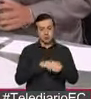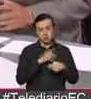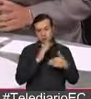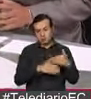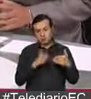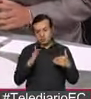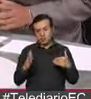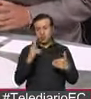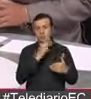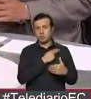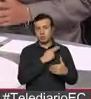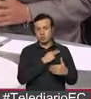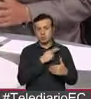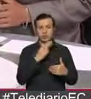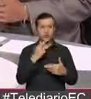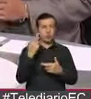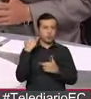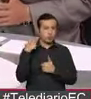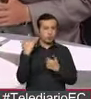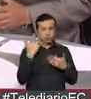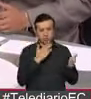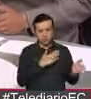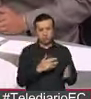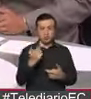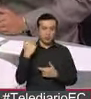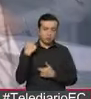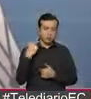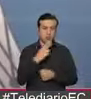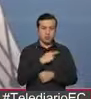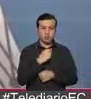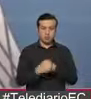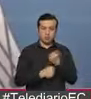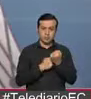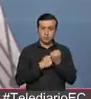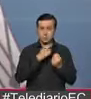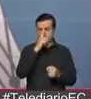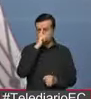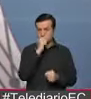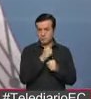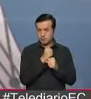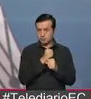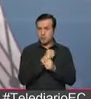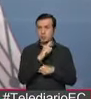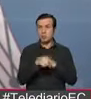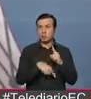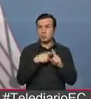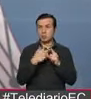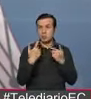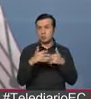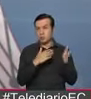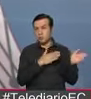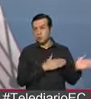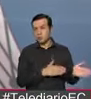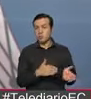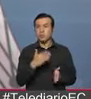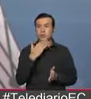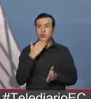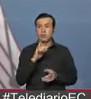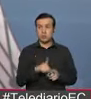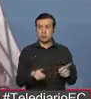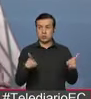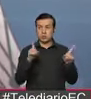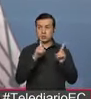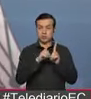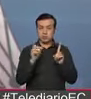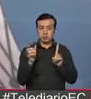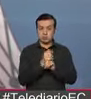esto de la universidad por ejemplo la competencia académica para fortalecer el trabajo de institución para cuando está previsto y quizás esos números sean